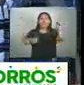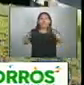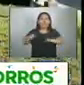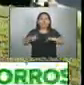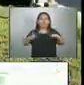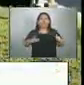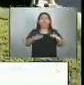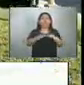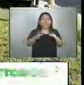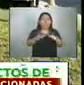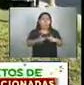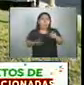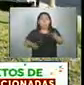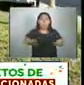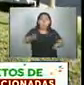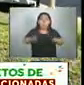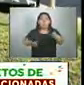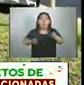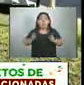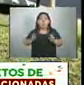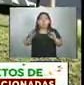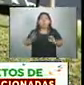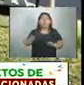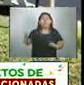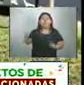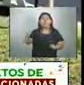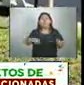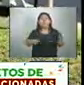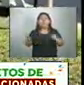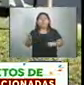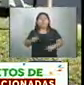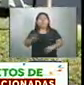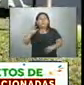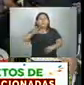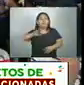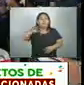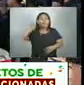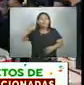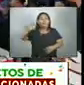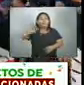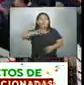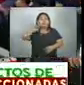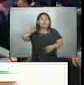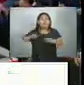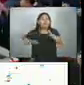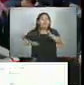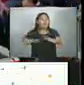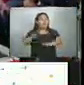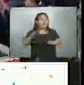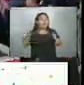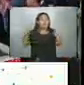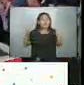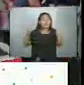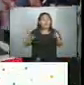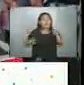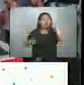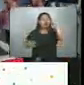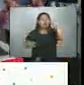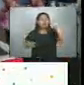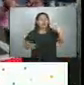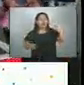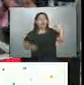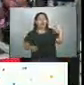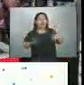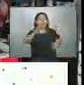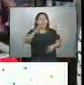ya que por vía terrestre los visitantes han aumentado un 34% comparado al año 2019 antes